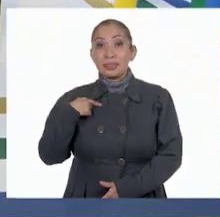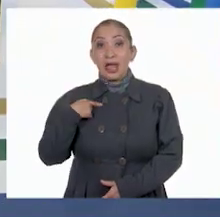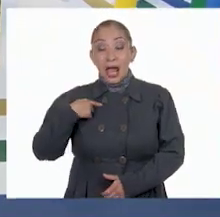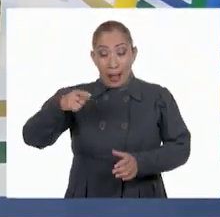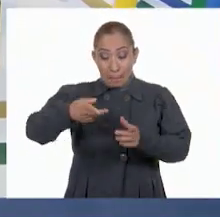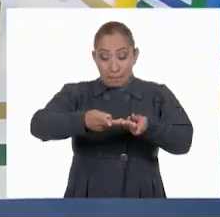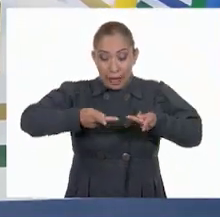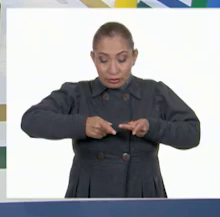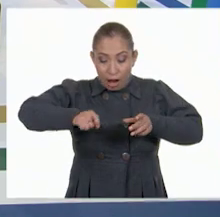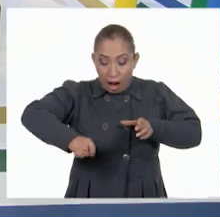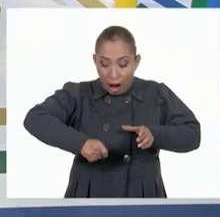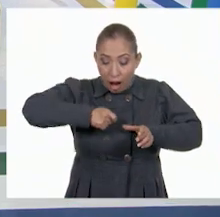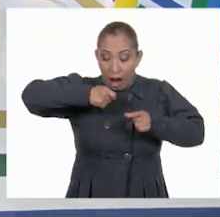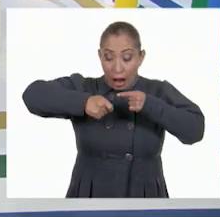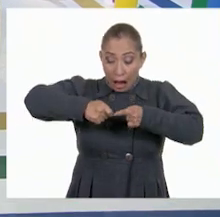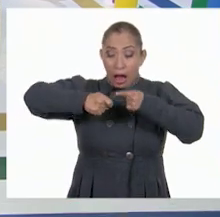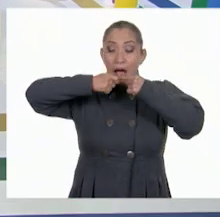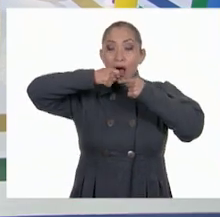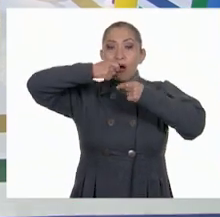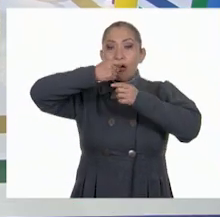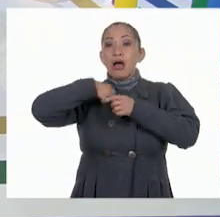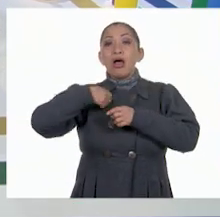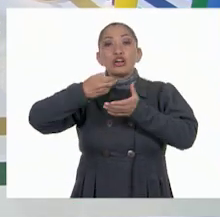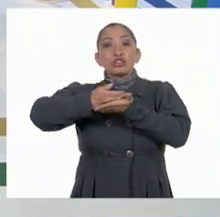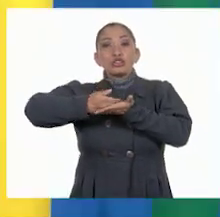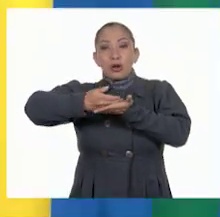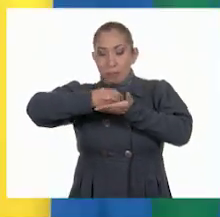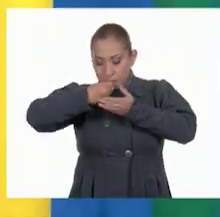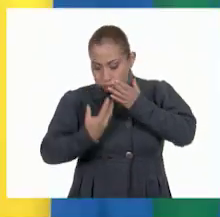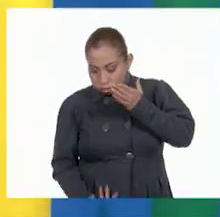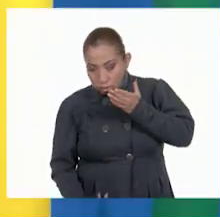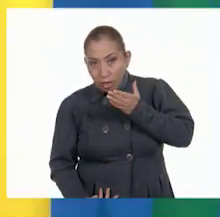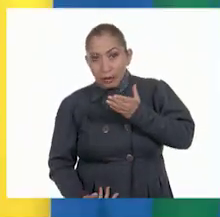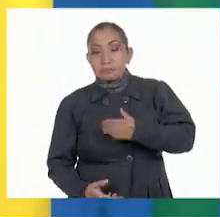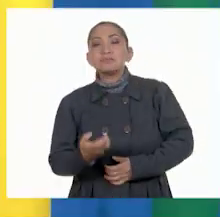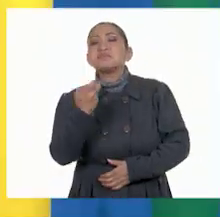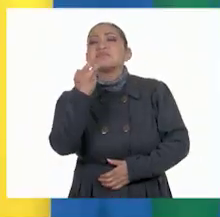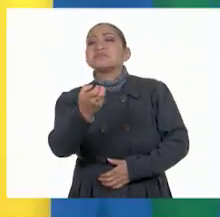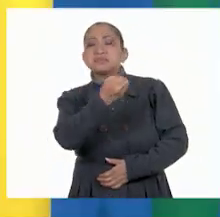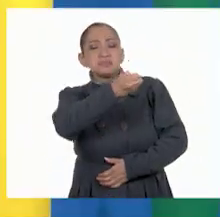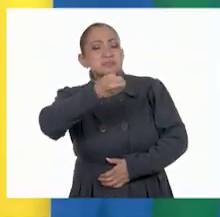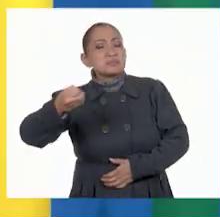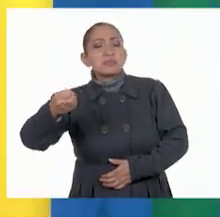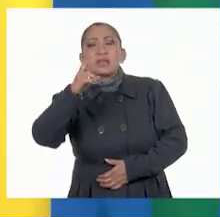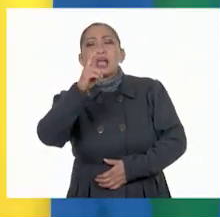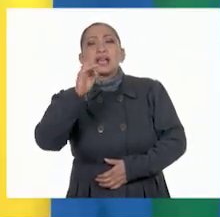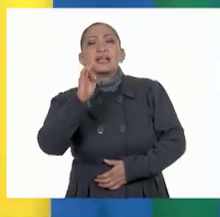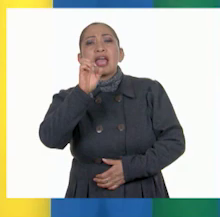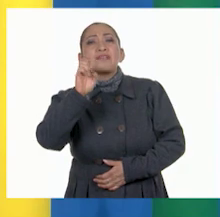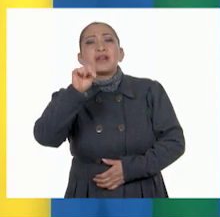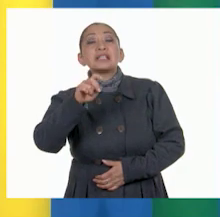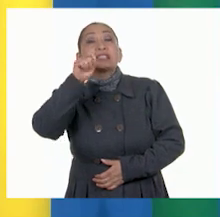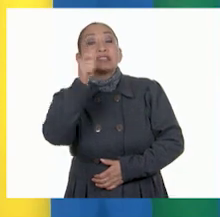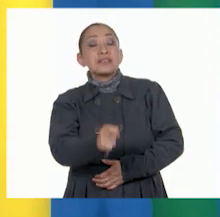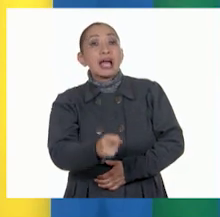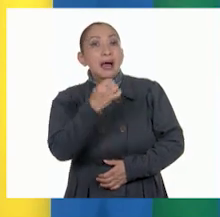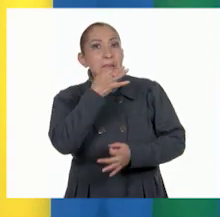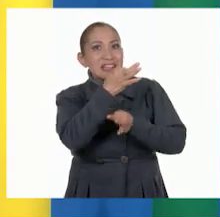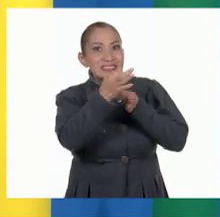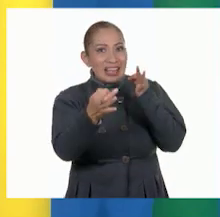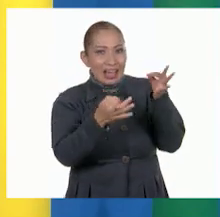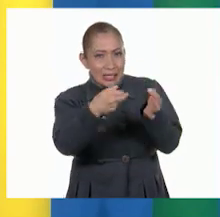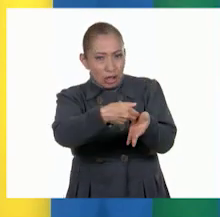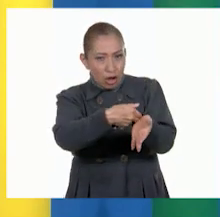Plato a la boca, se cae la sopa. Bueno, en este refrán dice que el mensaje implícito se refiere a